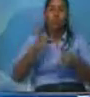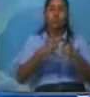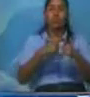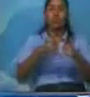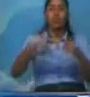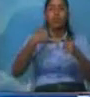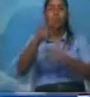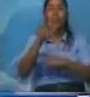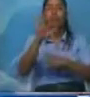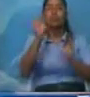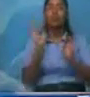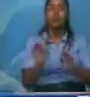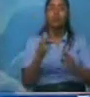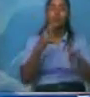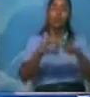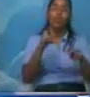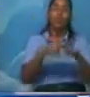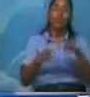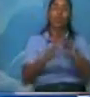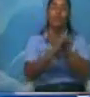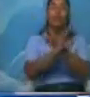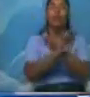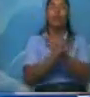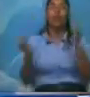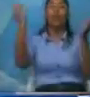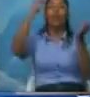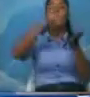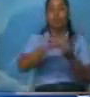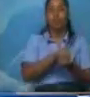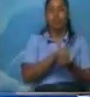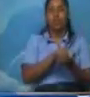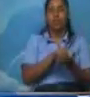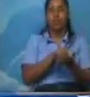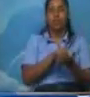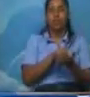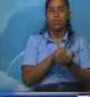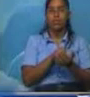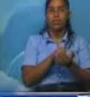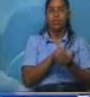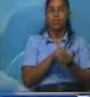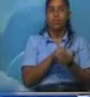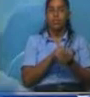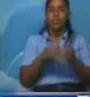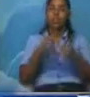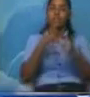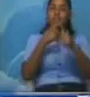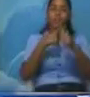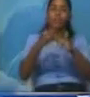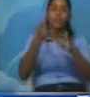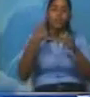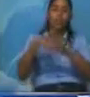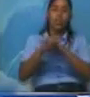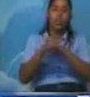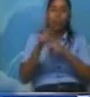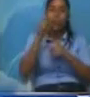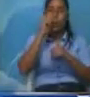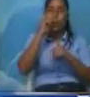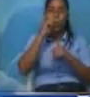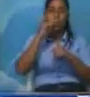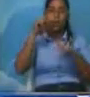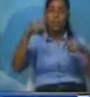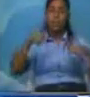dentro de 5 minutos están jugando otra vez a un tipo de aquí de